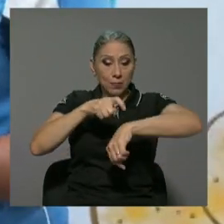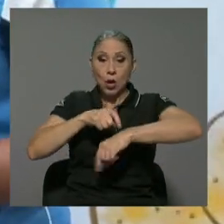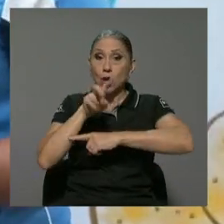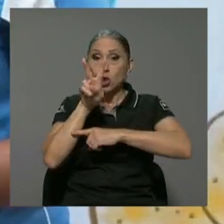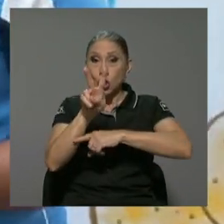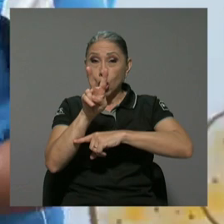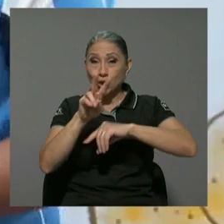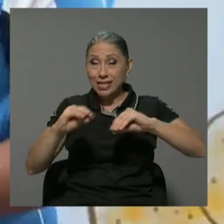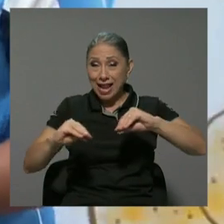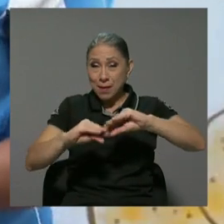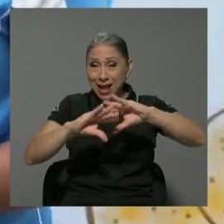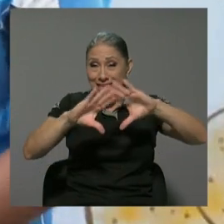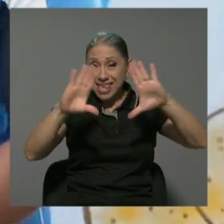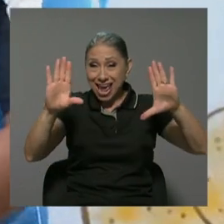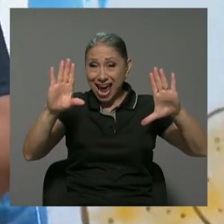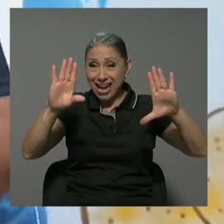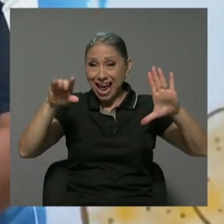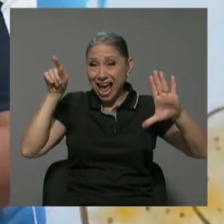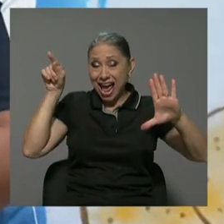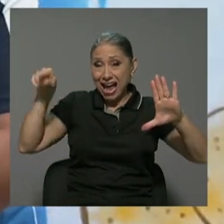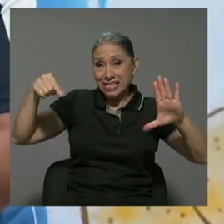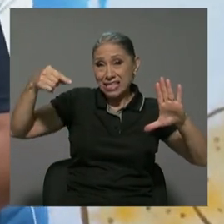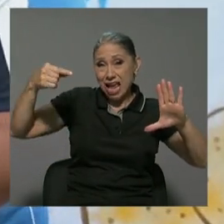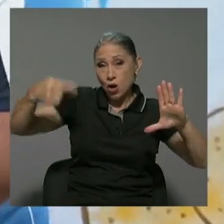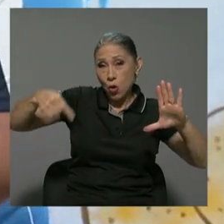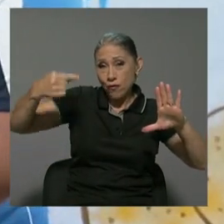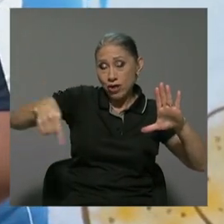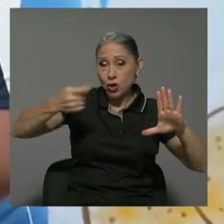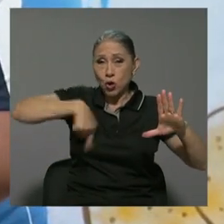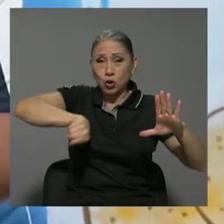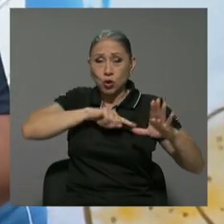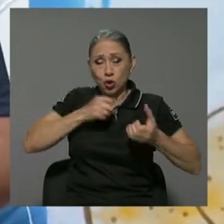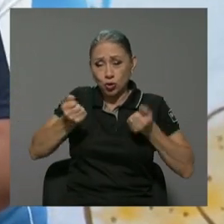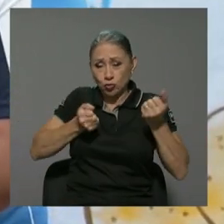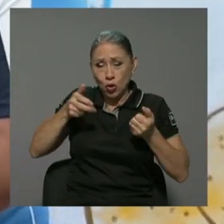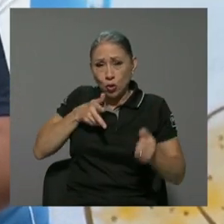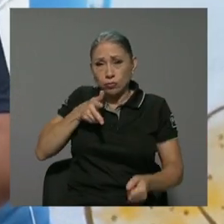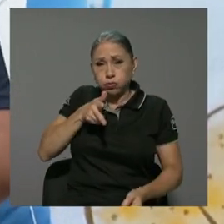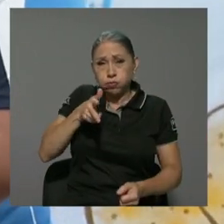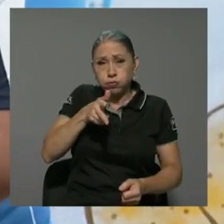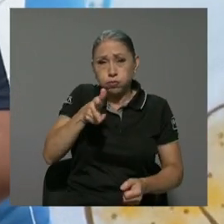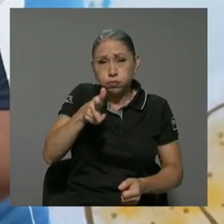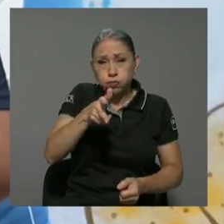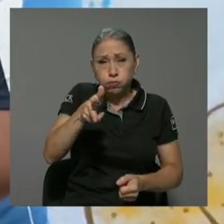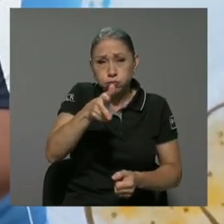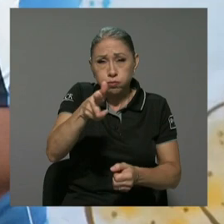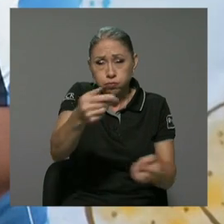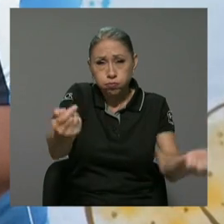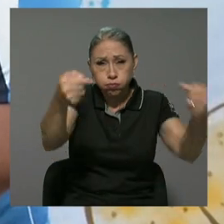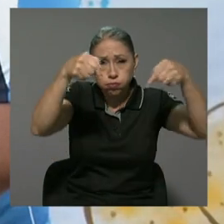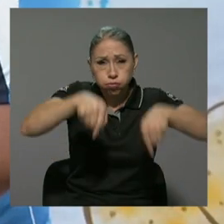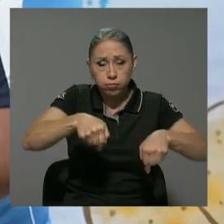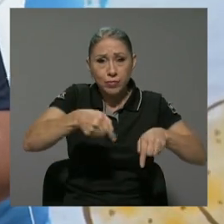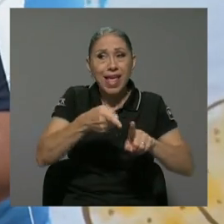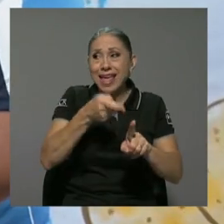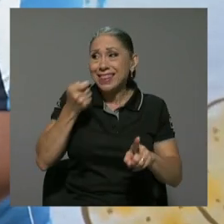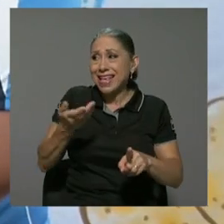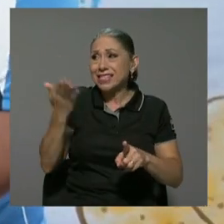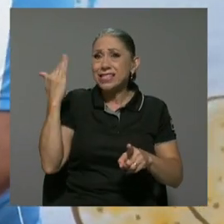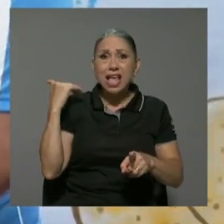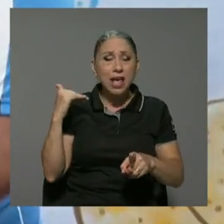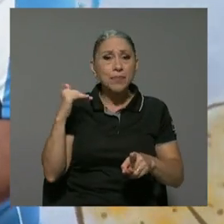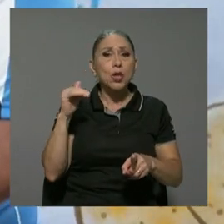de Golfito el día de hoy, trabajamos, bueno, todo el día lunes, el domingo, Desde el viernes nos